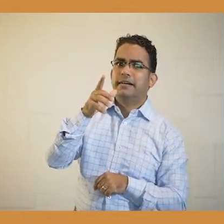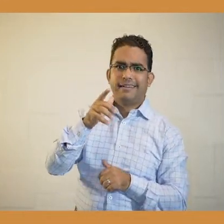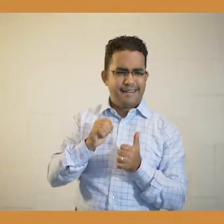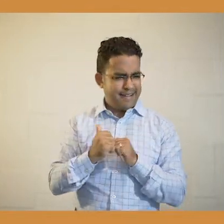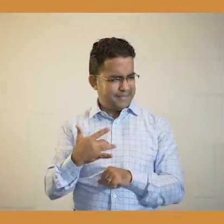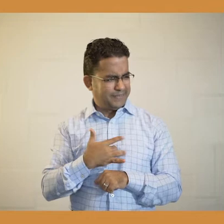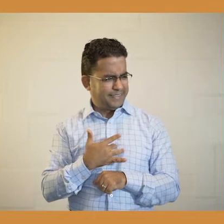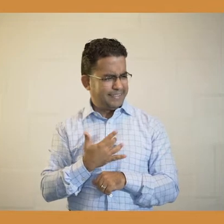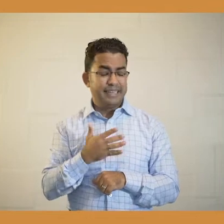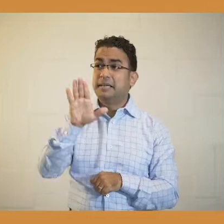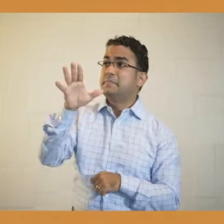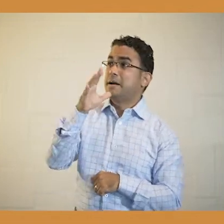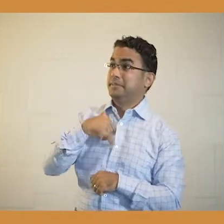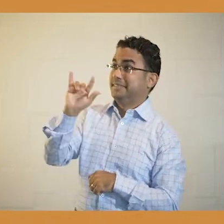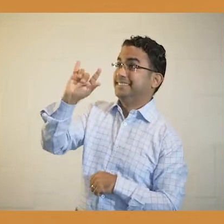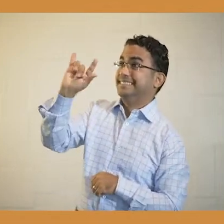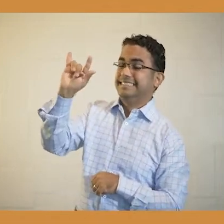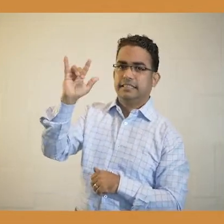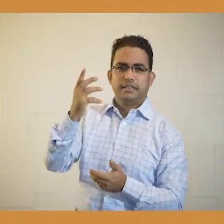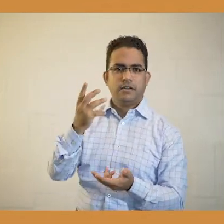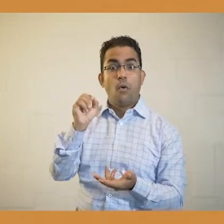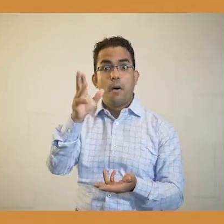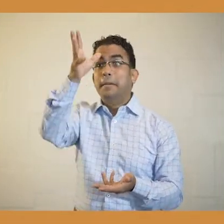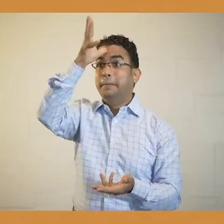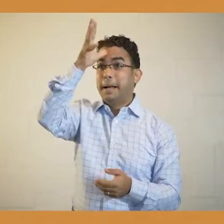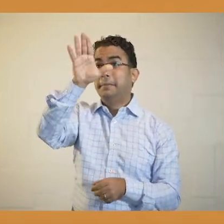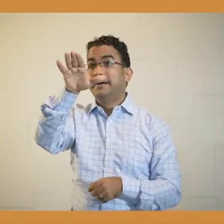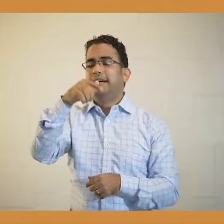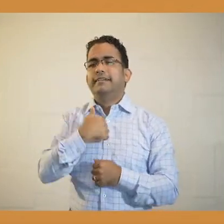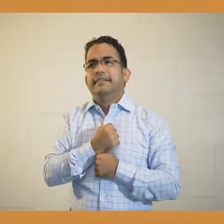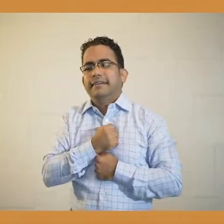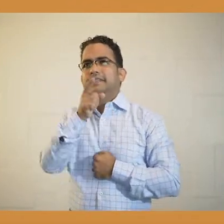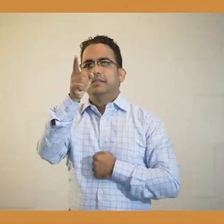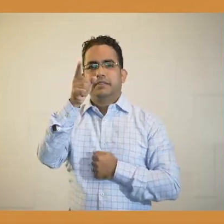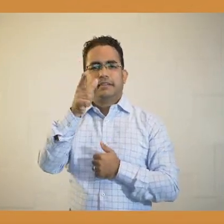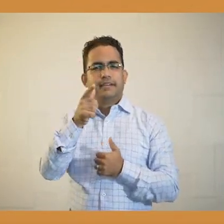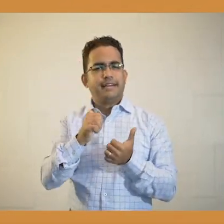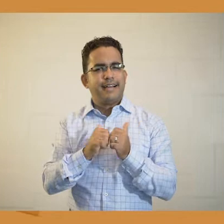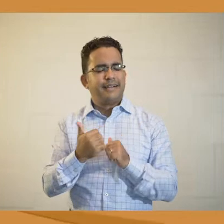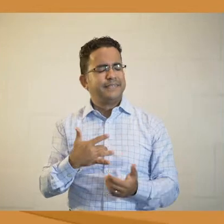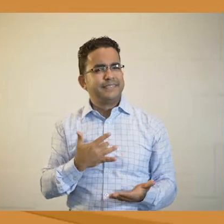Mamá, te quiero. Papá, te quiero.